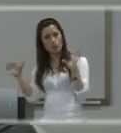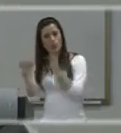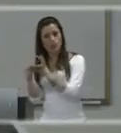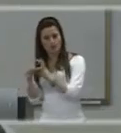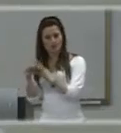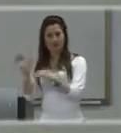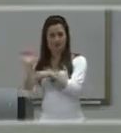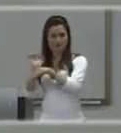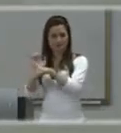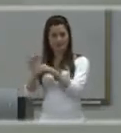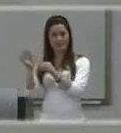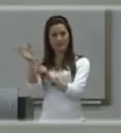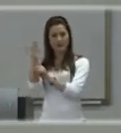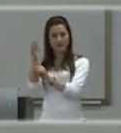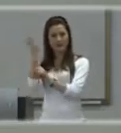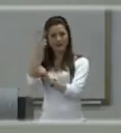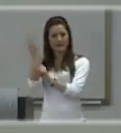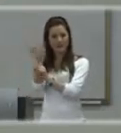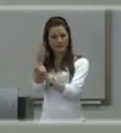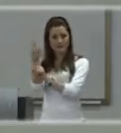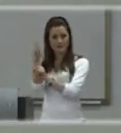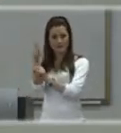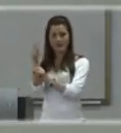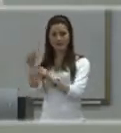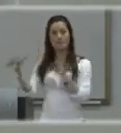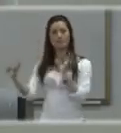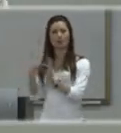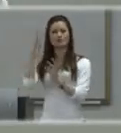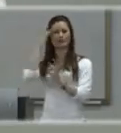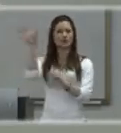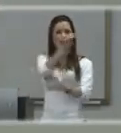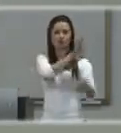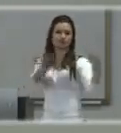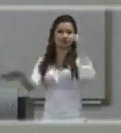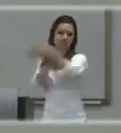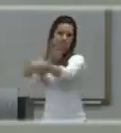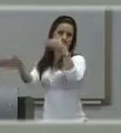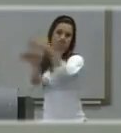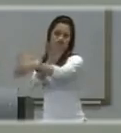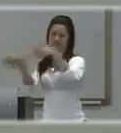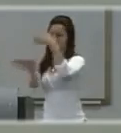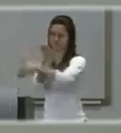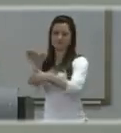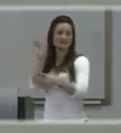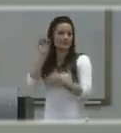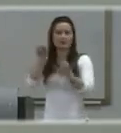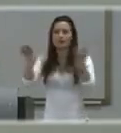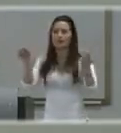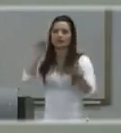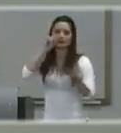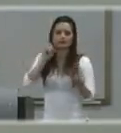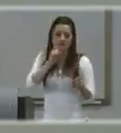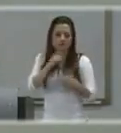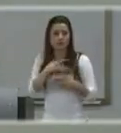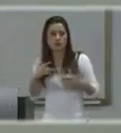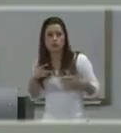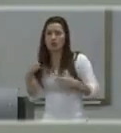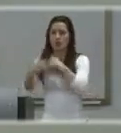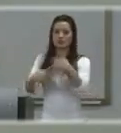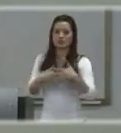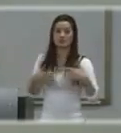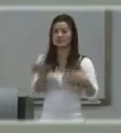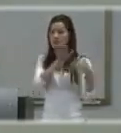lugar al que todo el mundo va muy rápidamente, como si alguien necesita algo en salud sexual y reproductiva, van a Profamilia y